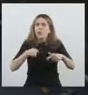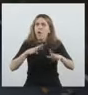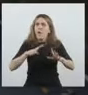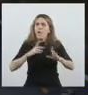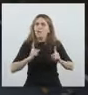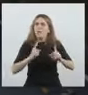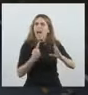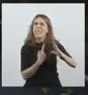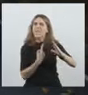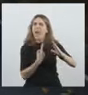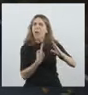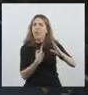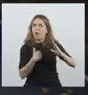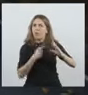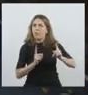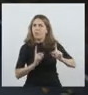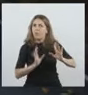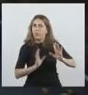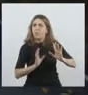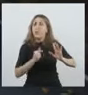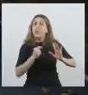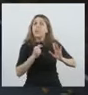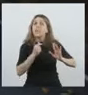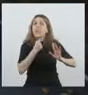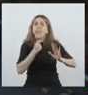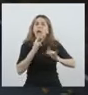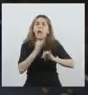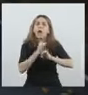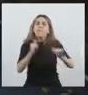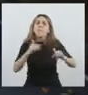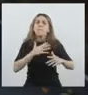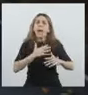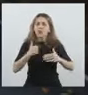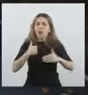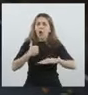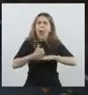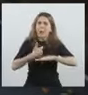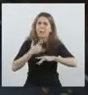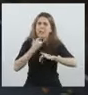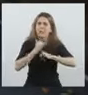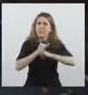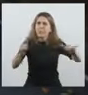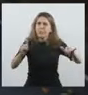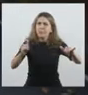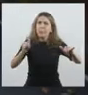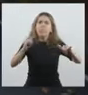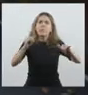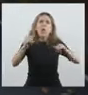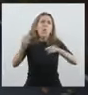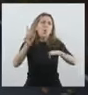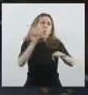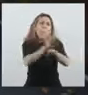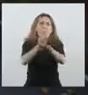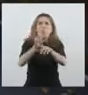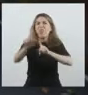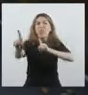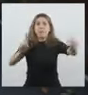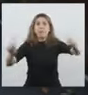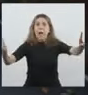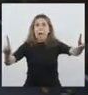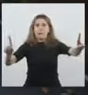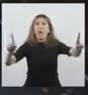este contexto quise dejarles este mensaje personalmente, con todos los cuidados de distancia e higiene,